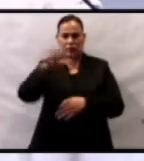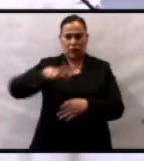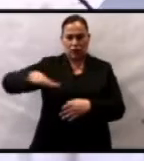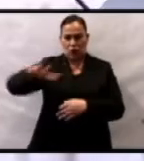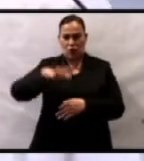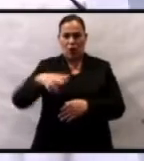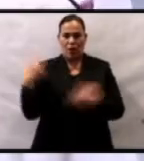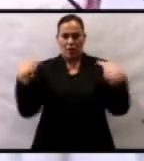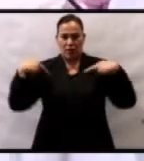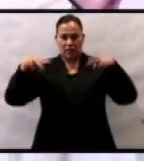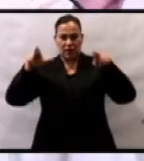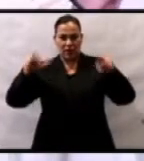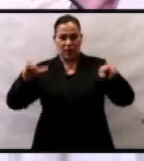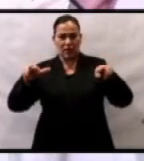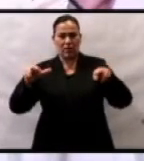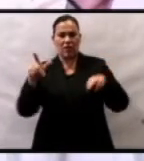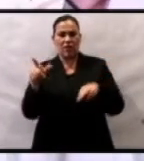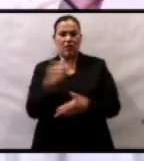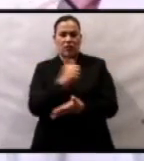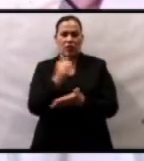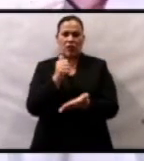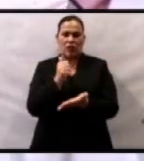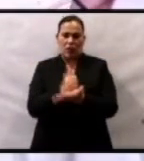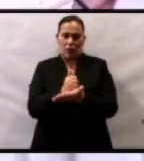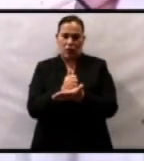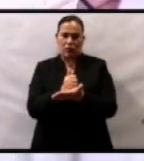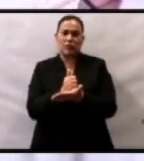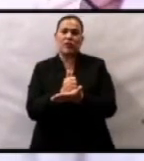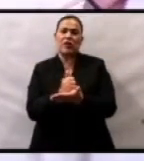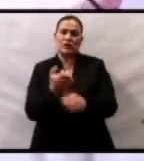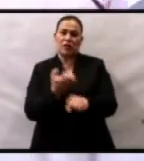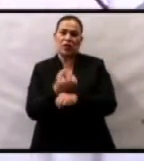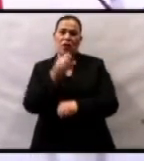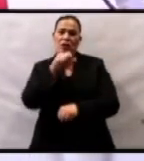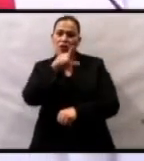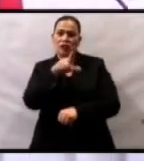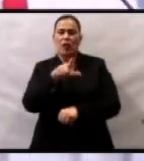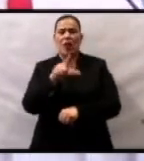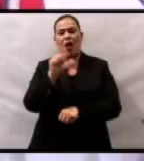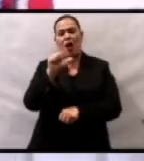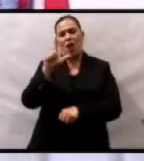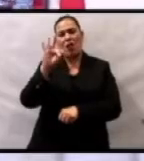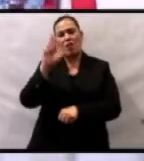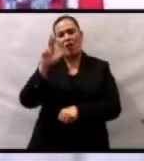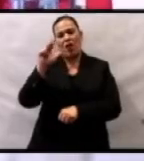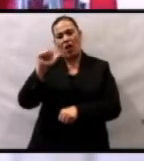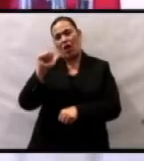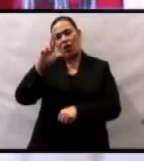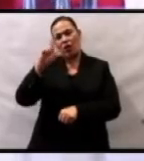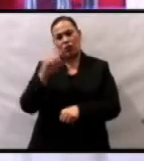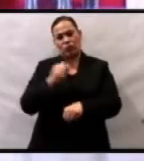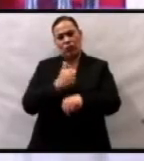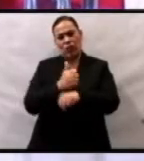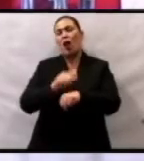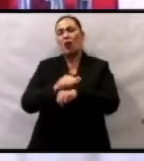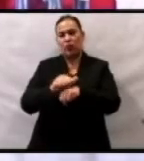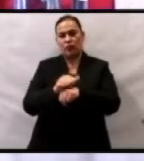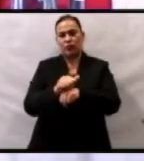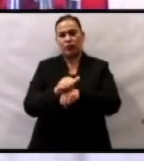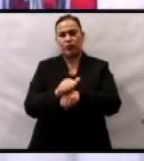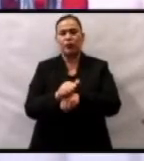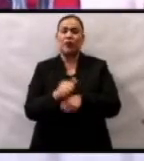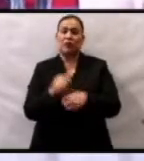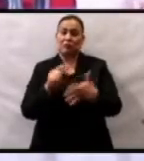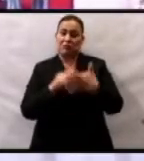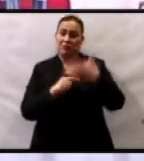y representante del ciudadano gobernador constitucional del estado de Jalisco, el ingeniero Enrique Alfaro Ramírez. Punto número 7, cláusula.